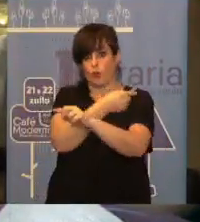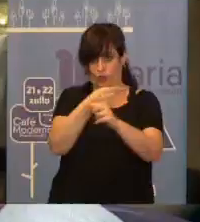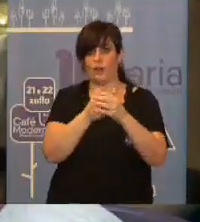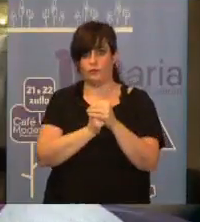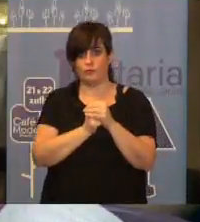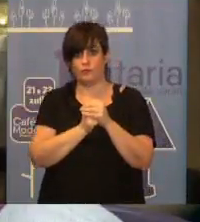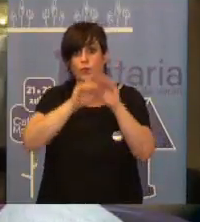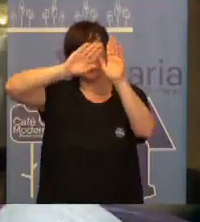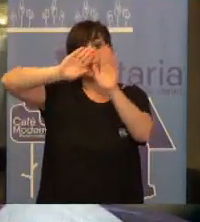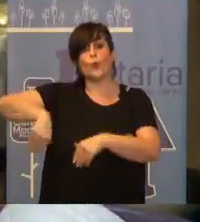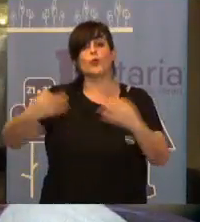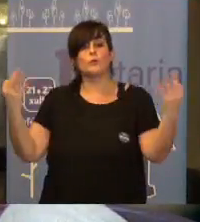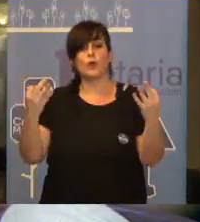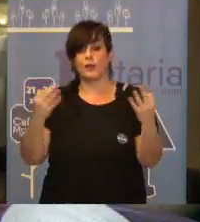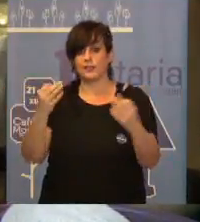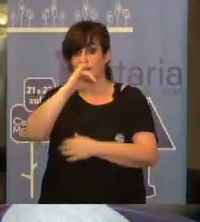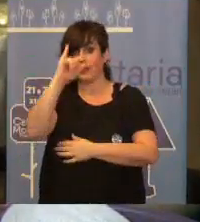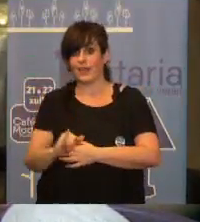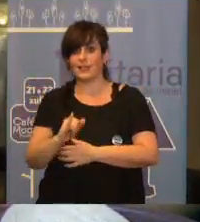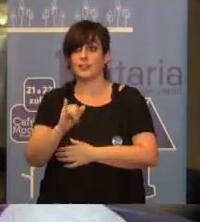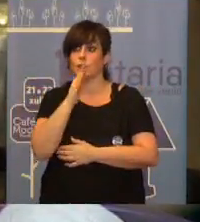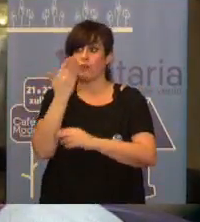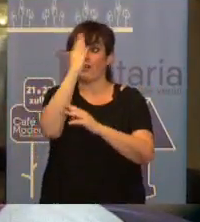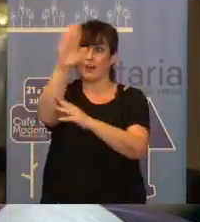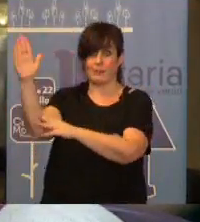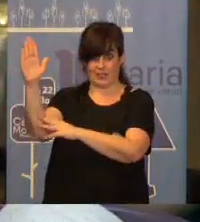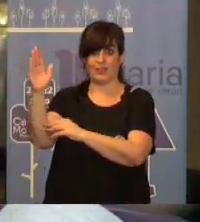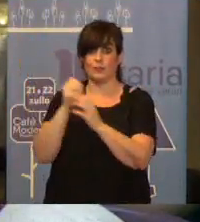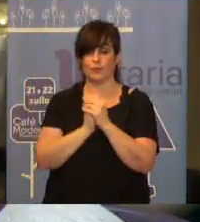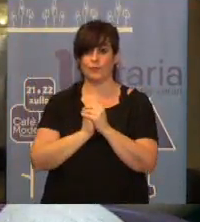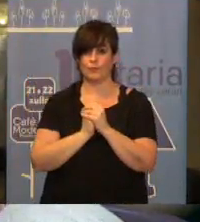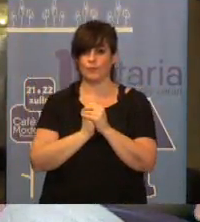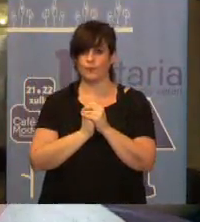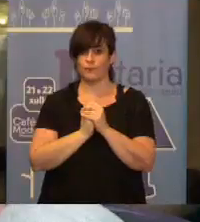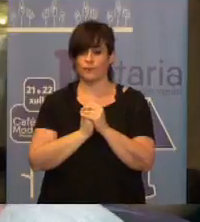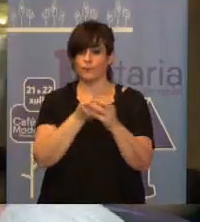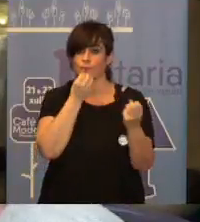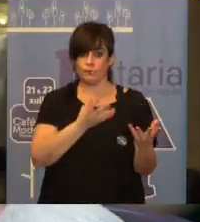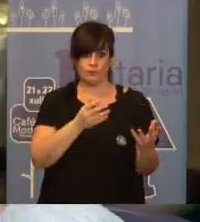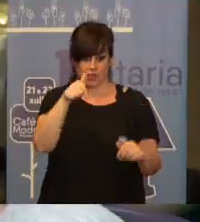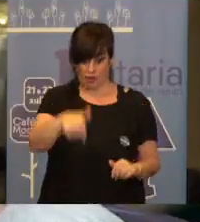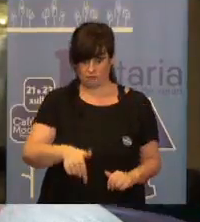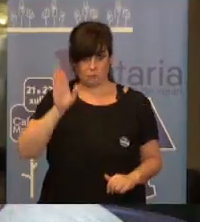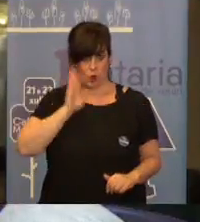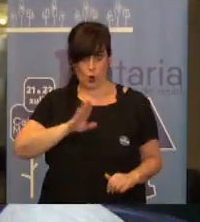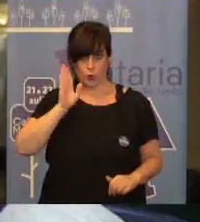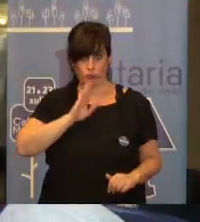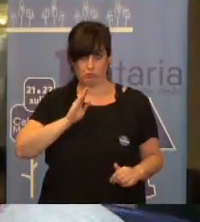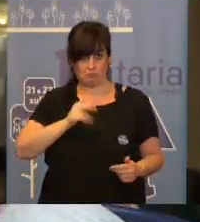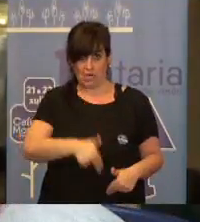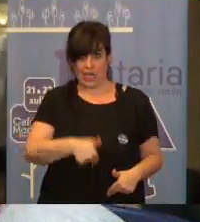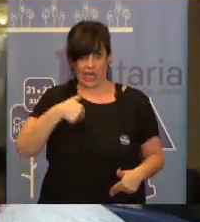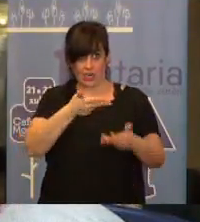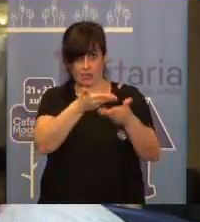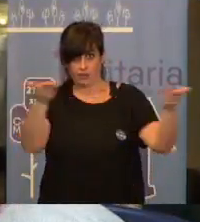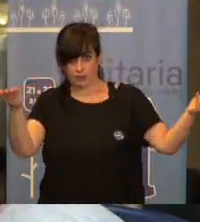de representatividade. Bueno, hai toda unha corrupción generalizada que a moita